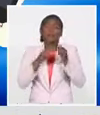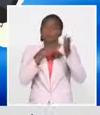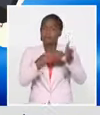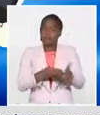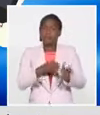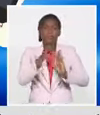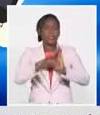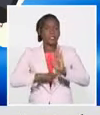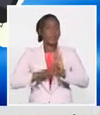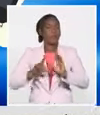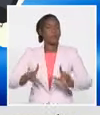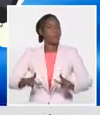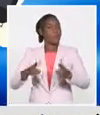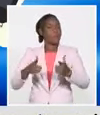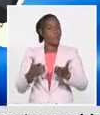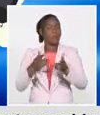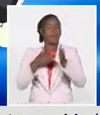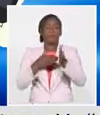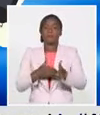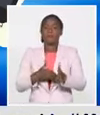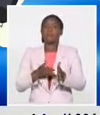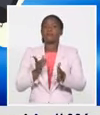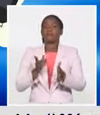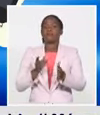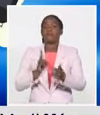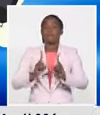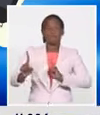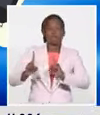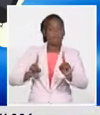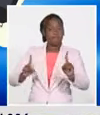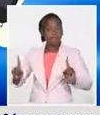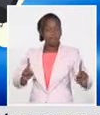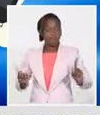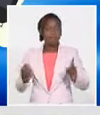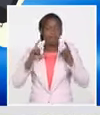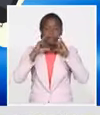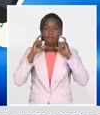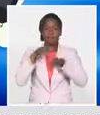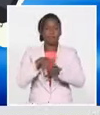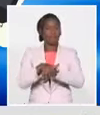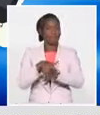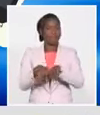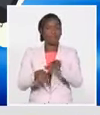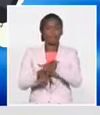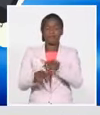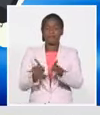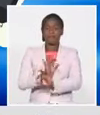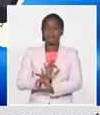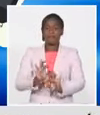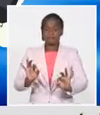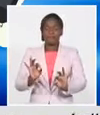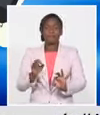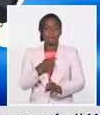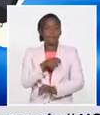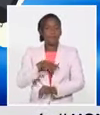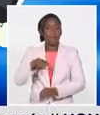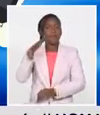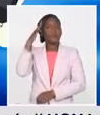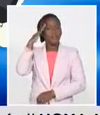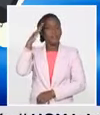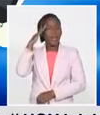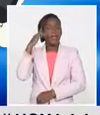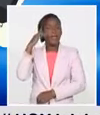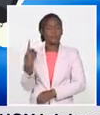ni a descontrolar todos los avances que en materia de protección ciudadana la población ha ido incorporando. Aquí